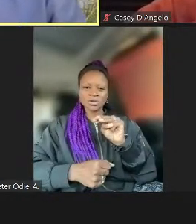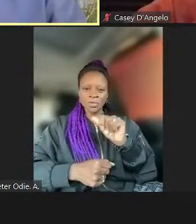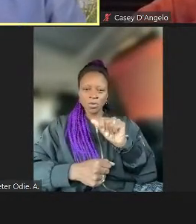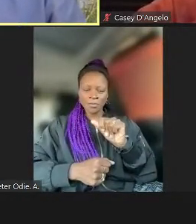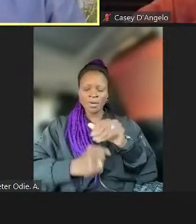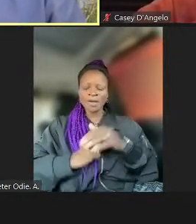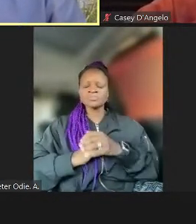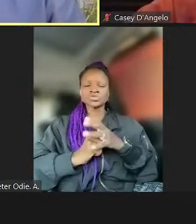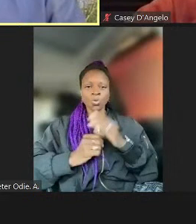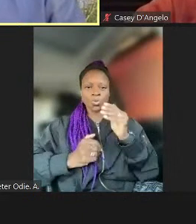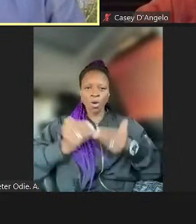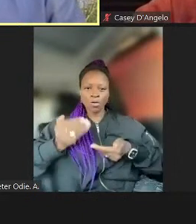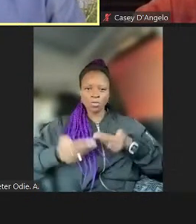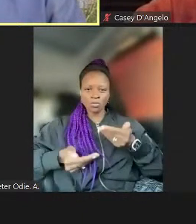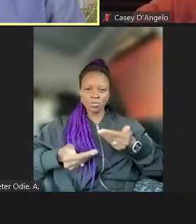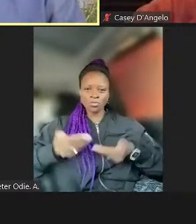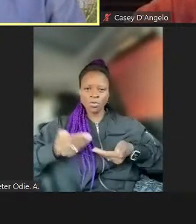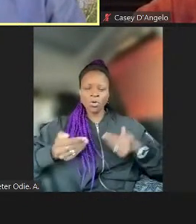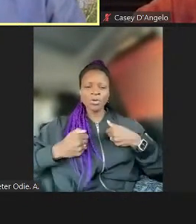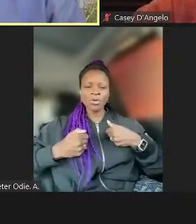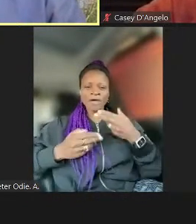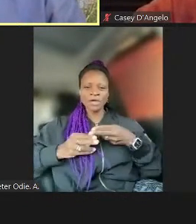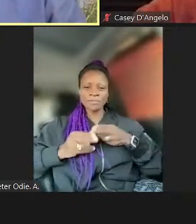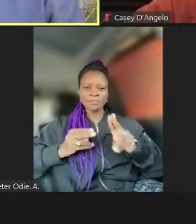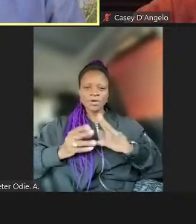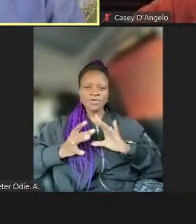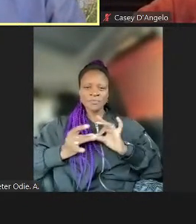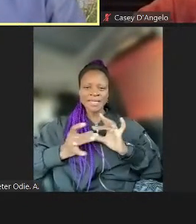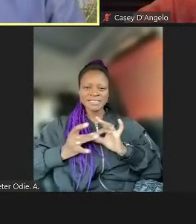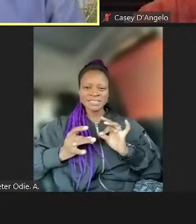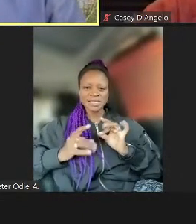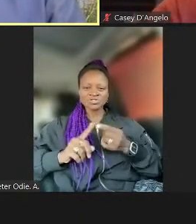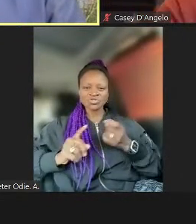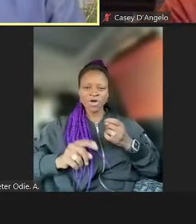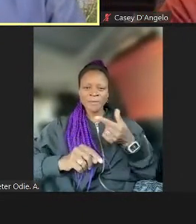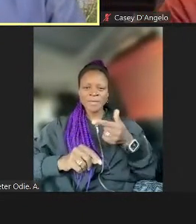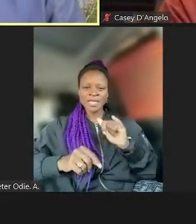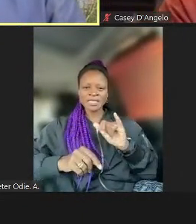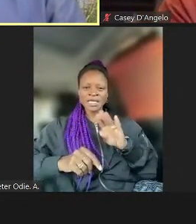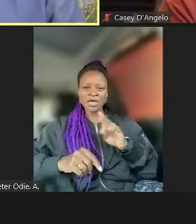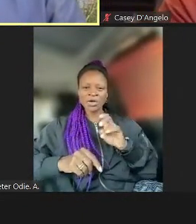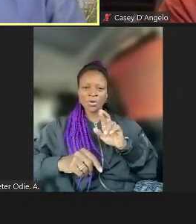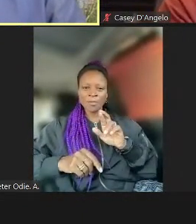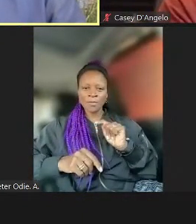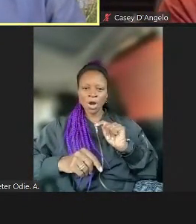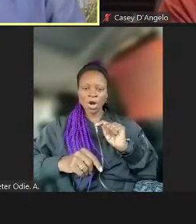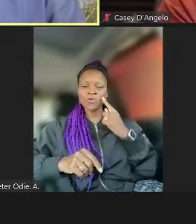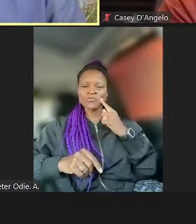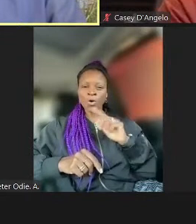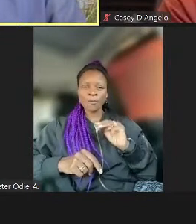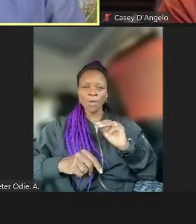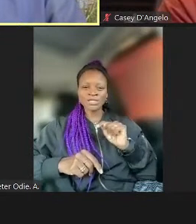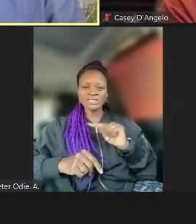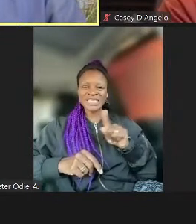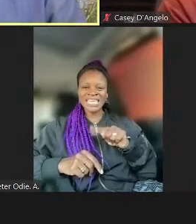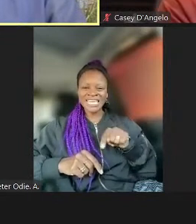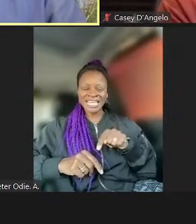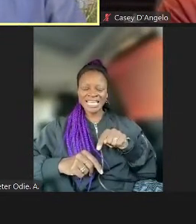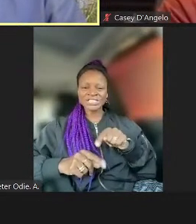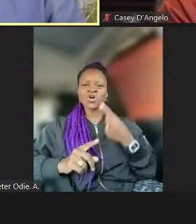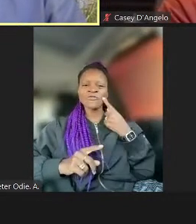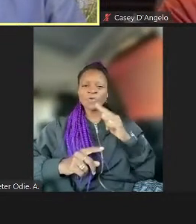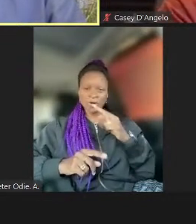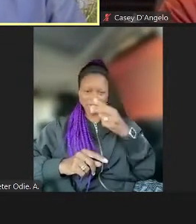de COVID ahora para diciembre 2, diciembre 1 diciembre de 2021. Aquí está el equipo.